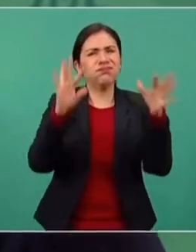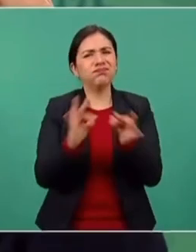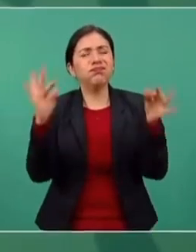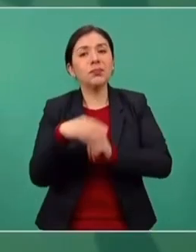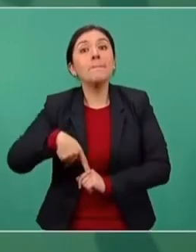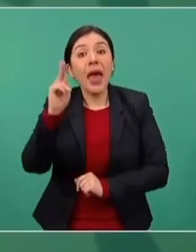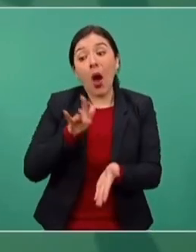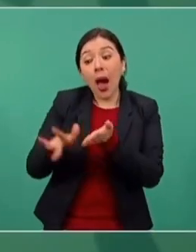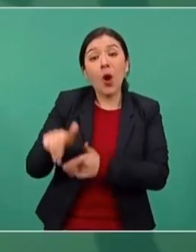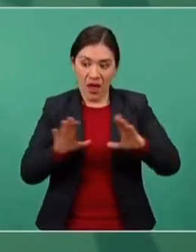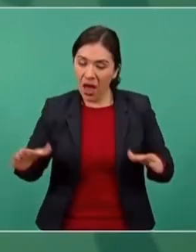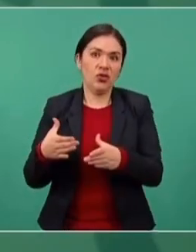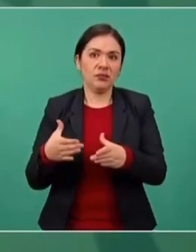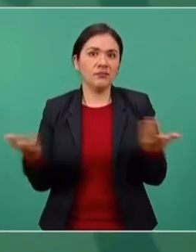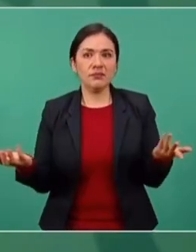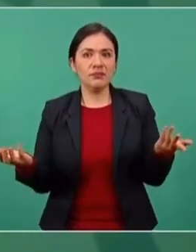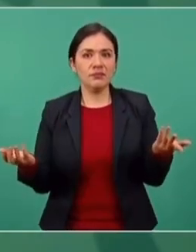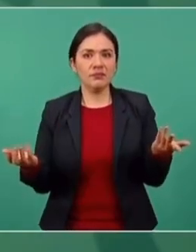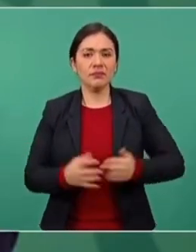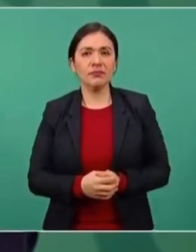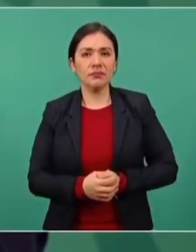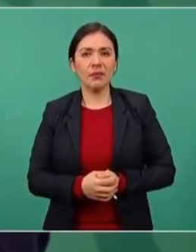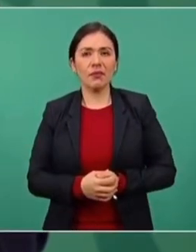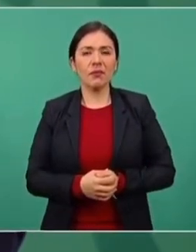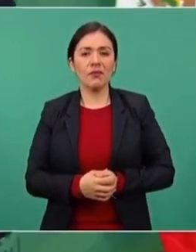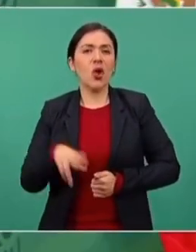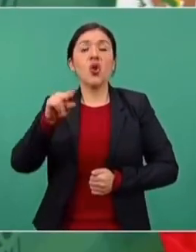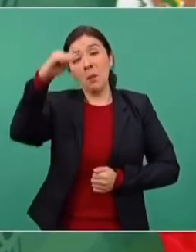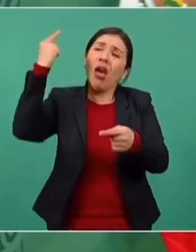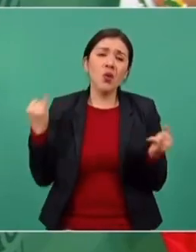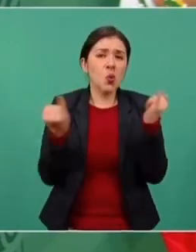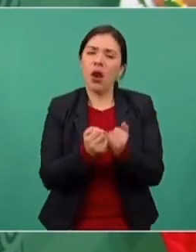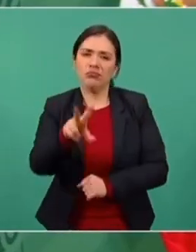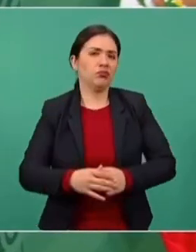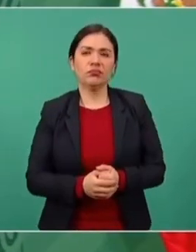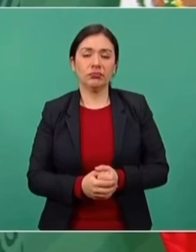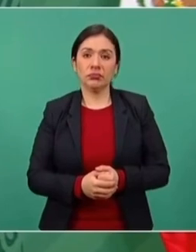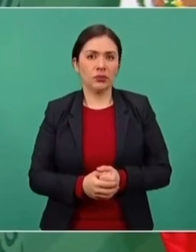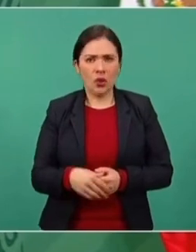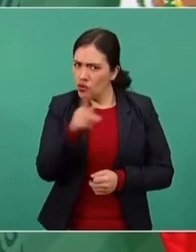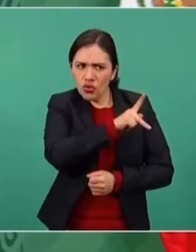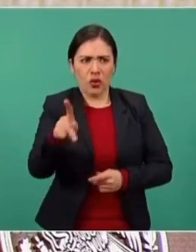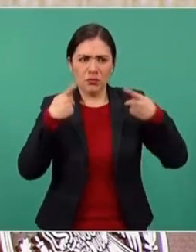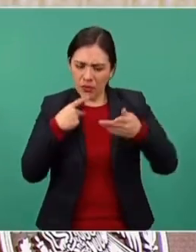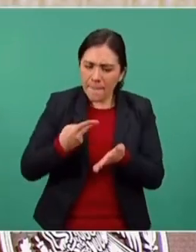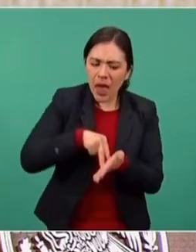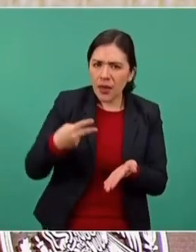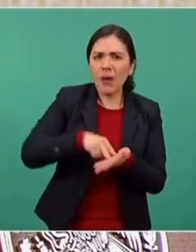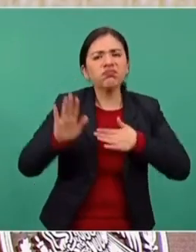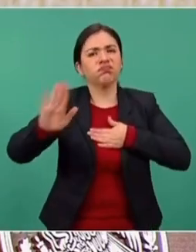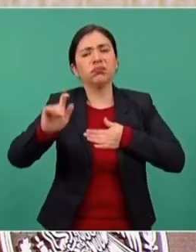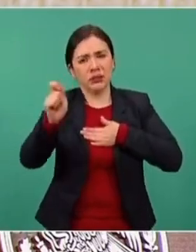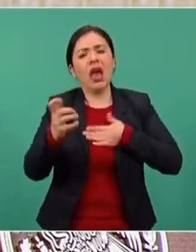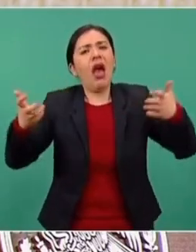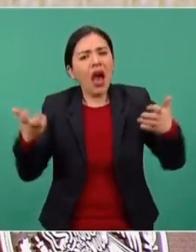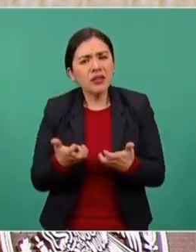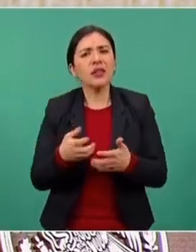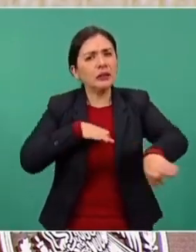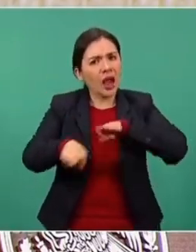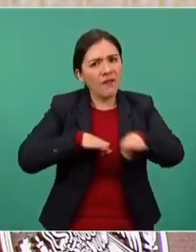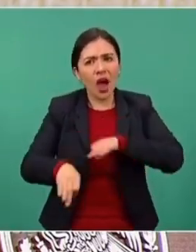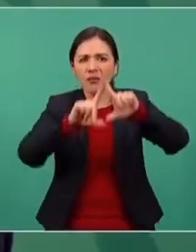pero ¿qué en favor de los trabajadores? Nada de que va a ser lo mismo. Y que todos hagan el compromiso de que van a recorrer